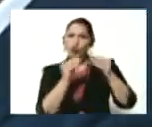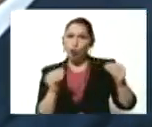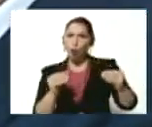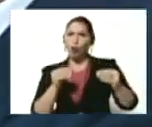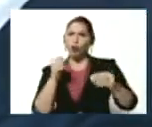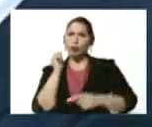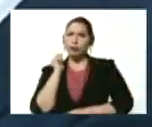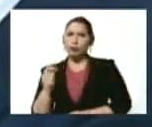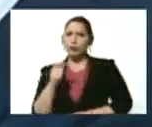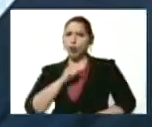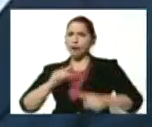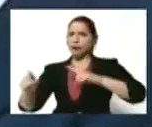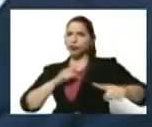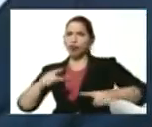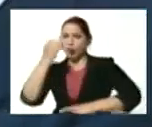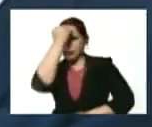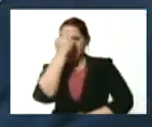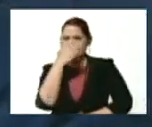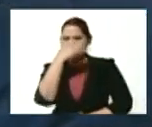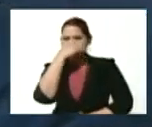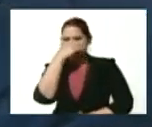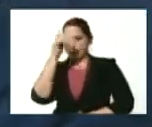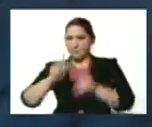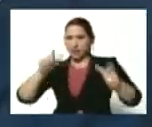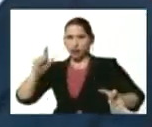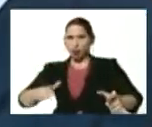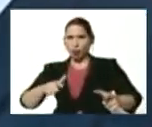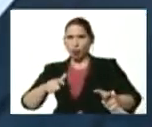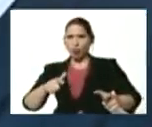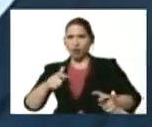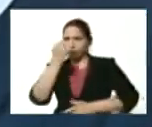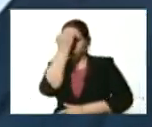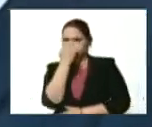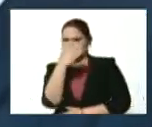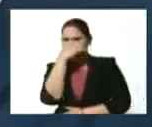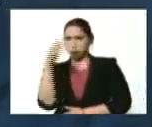acción criminal y de criminales venezolanos